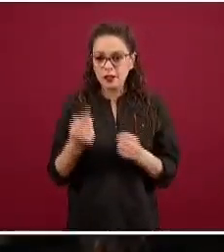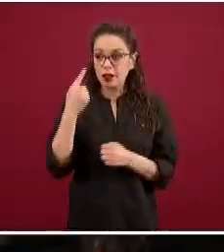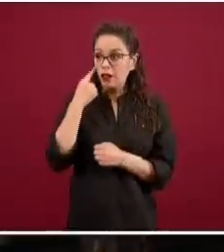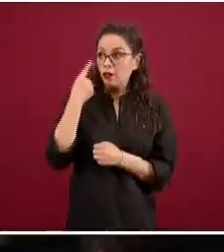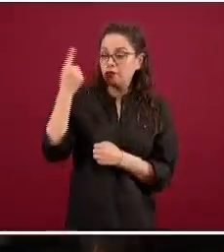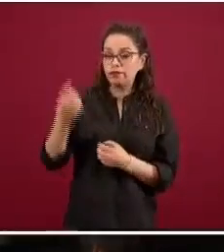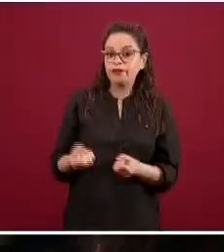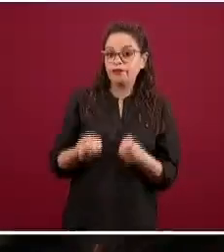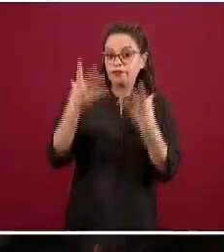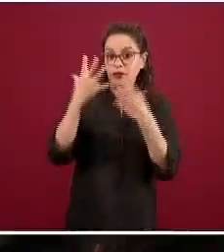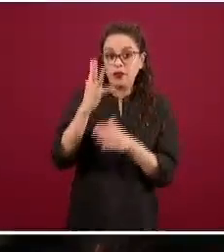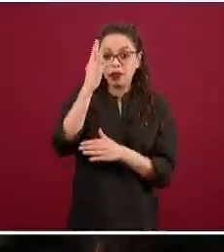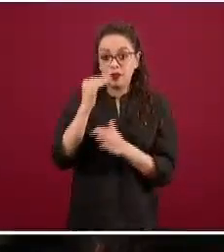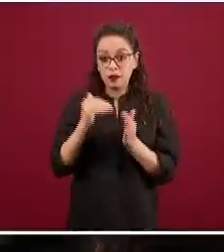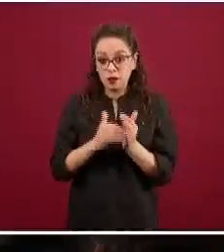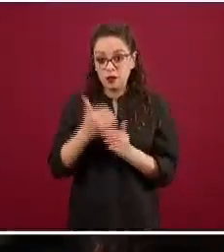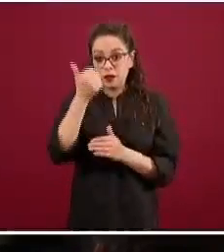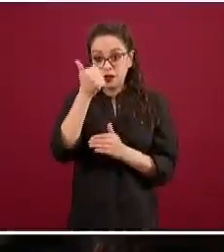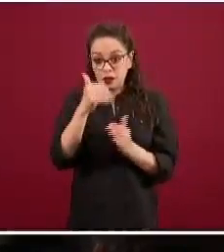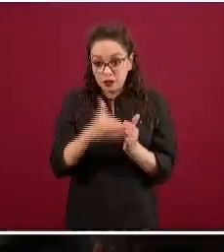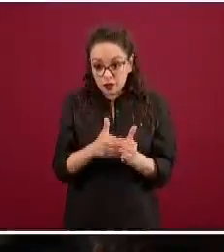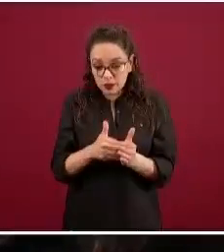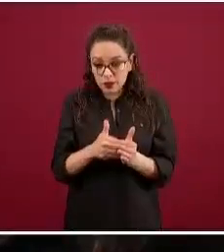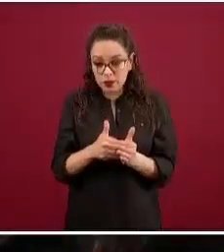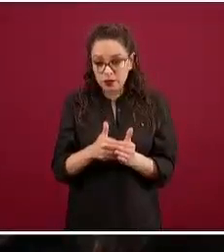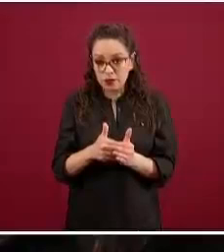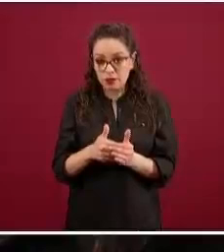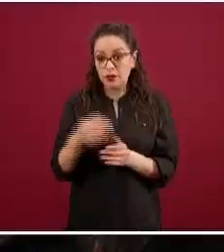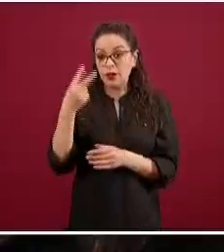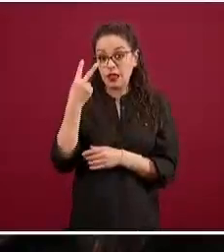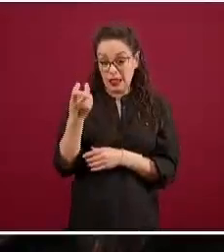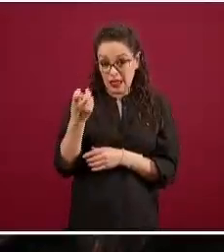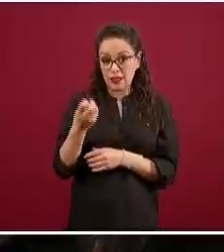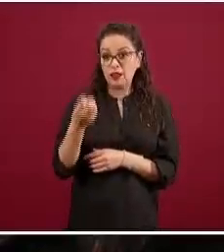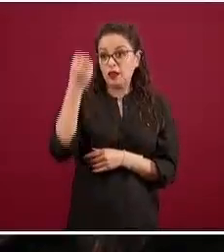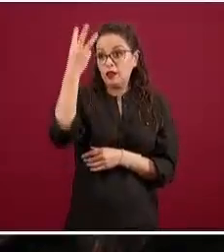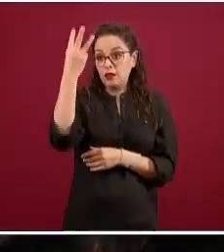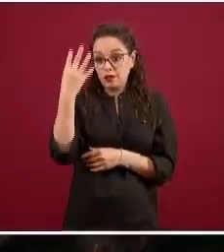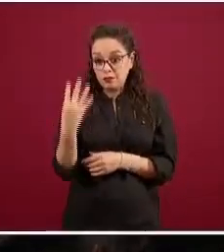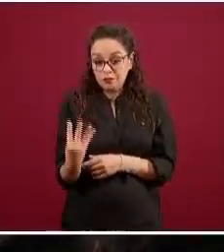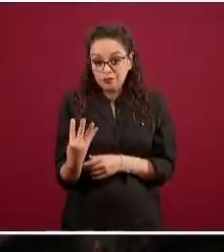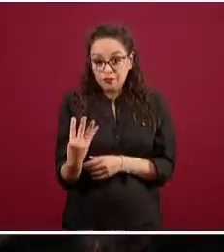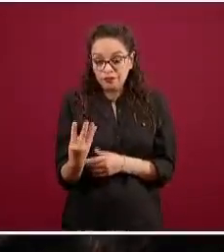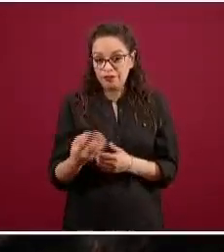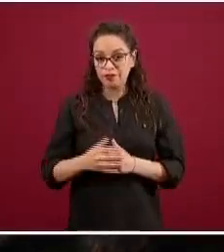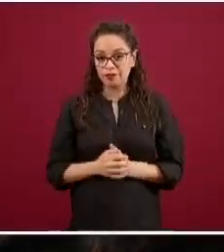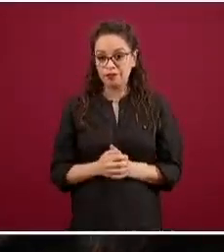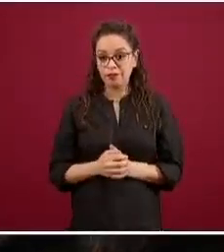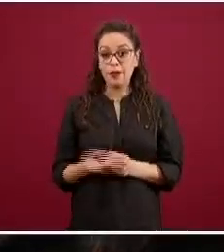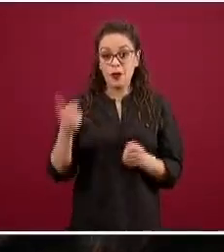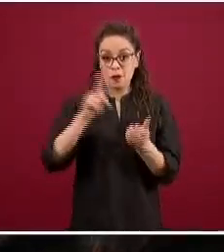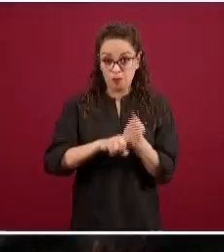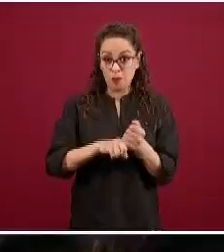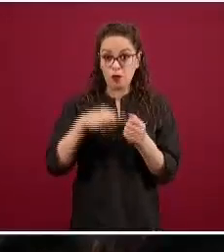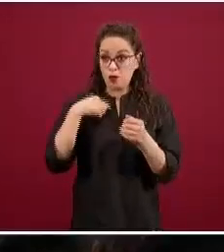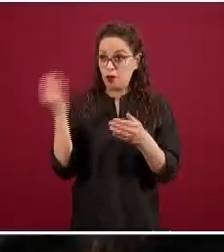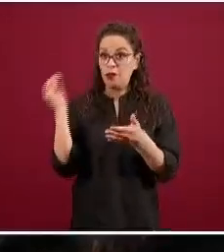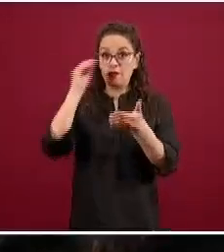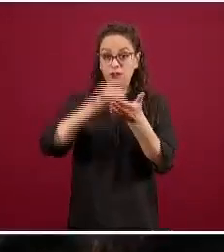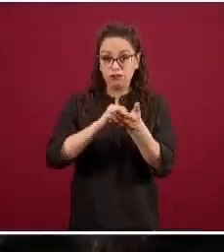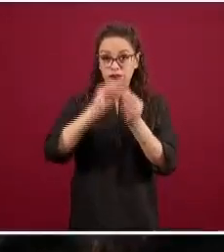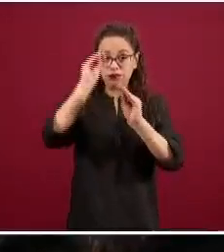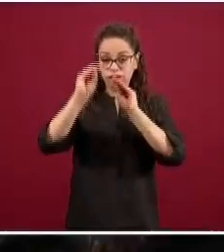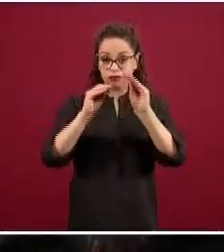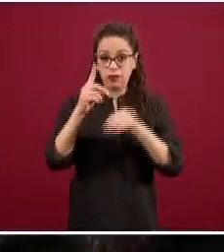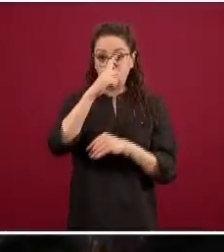cantidad, 5,000, 6,000, y esto es solo 3/4 partes. Si yo pusiera el 100%, estamos llegando como